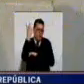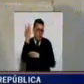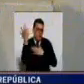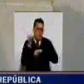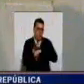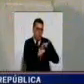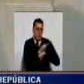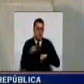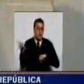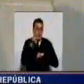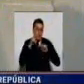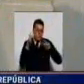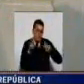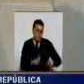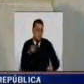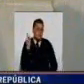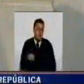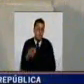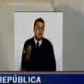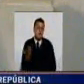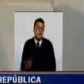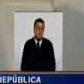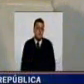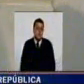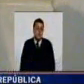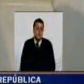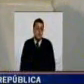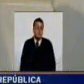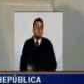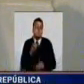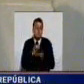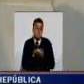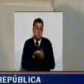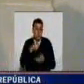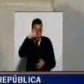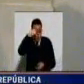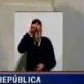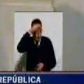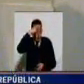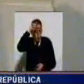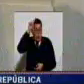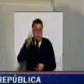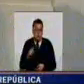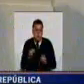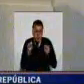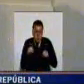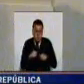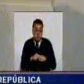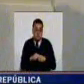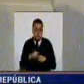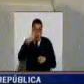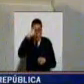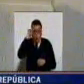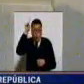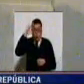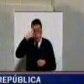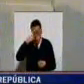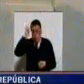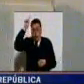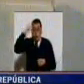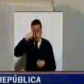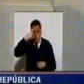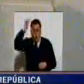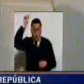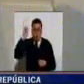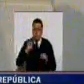¿Todo esto son casualidades? O sea, una casualidad, otra casualidad, otra casualidad,